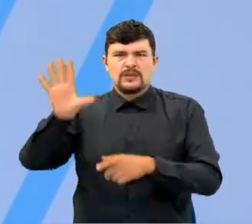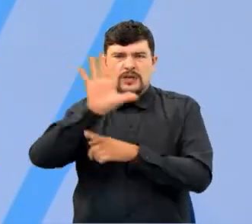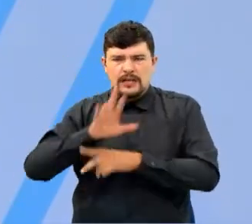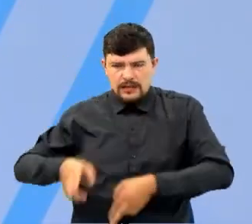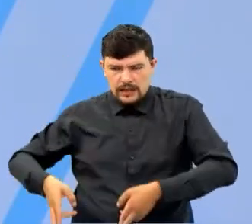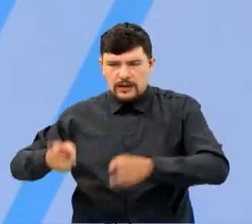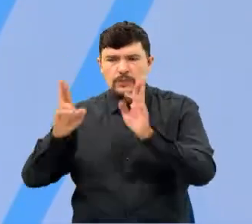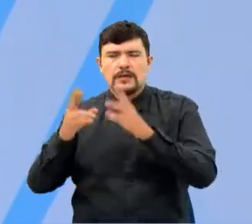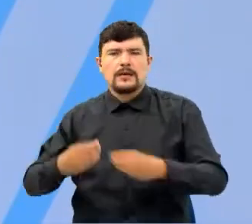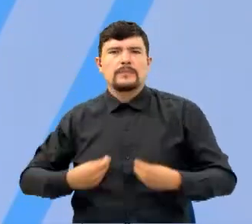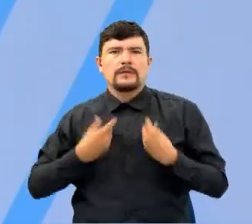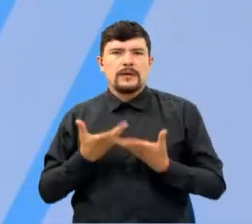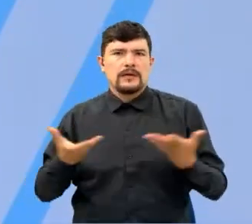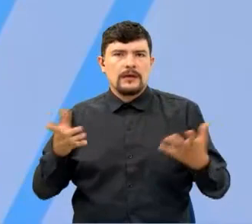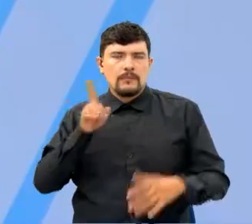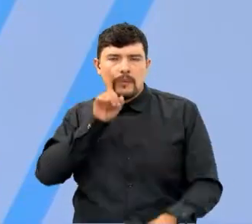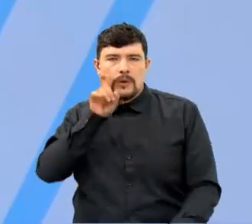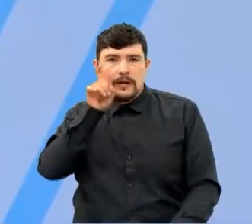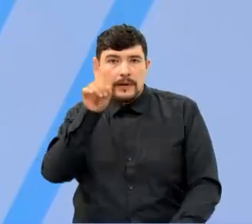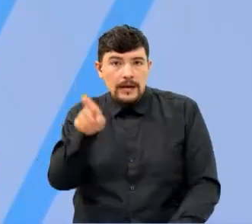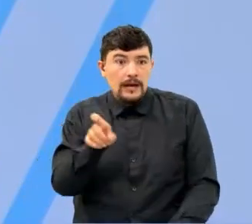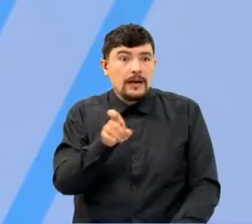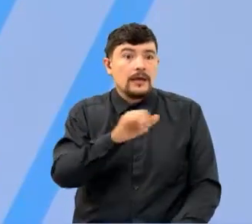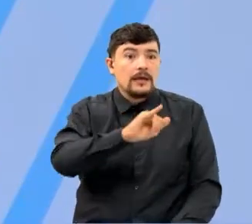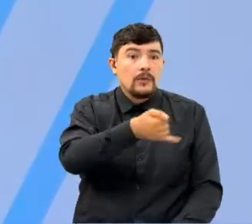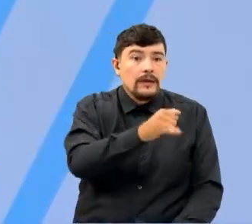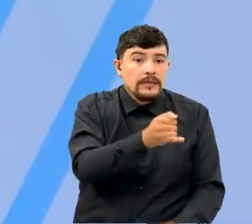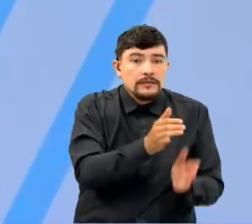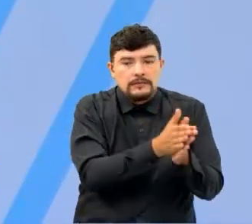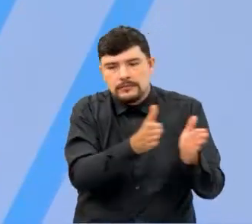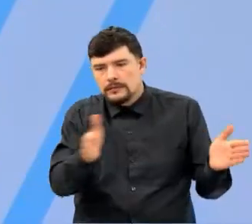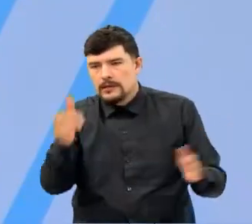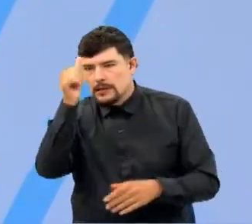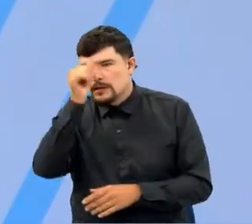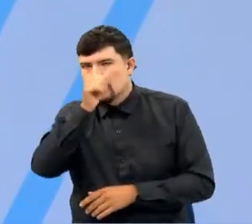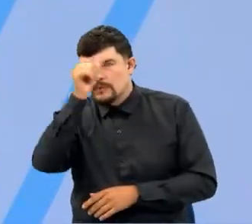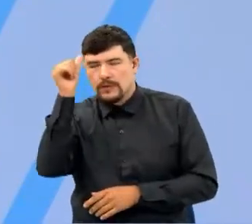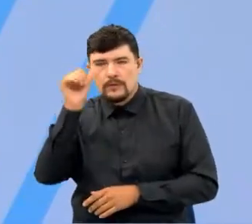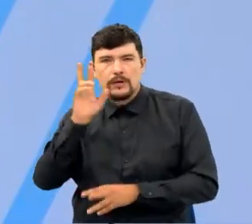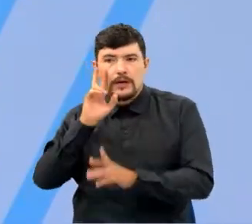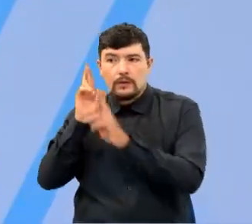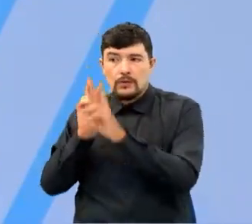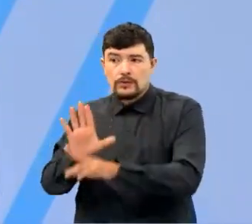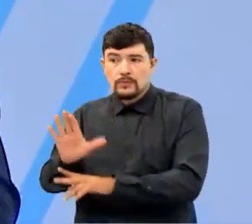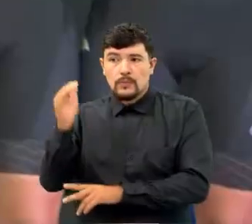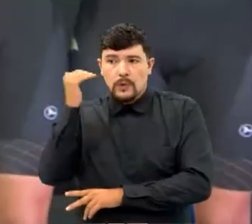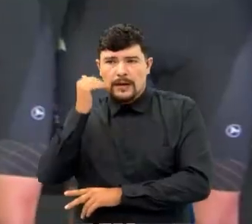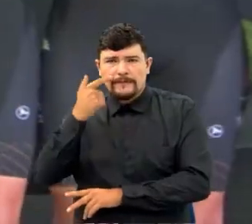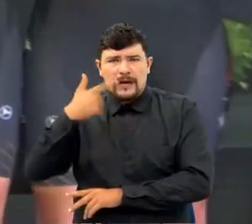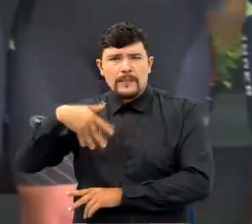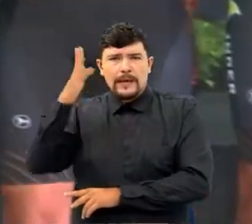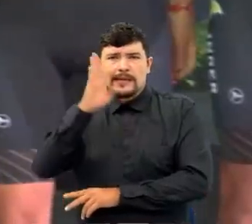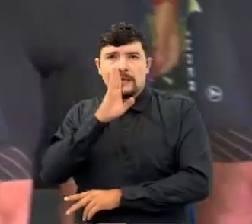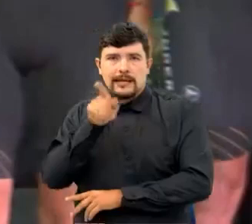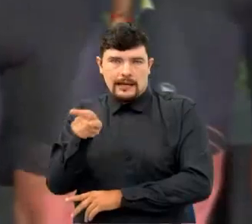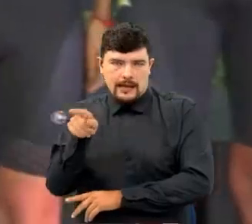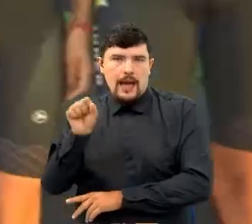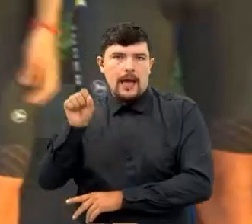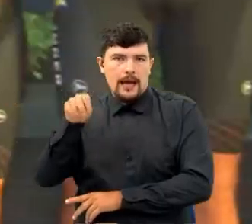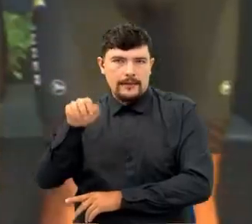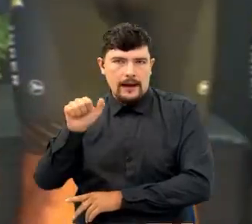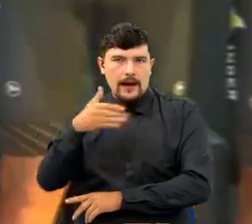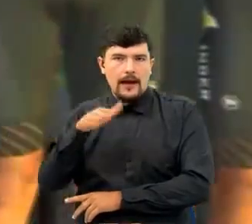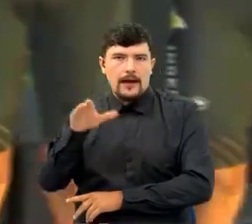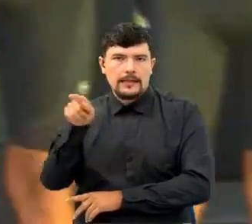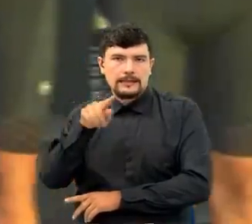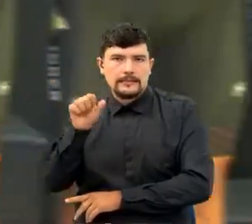Bucaramanga desde el jueves hasta el próximo domingo. Por las damas se destaca Ana Cristina Sanabria. Santander estará presente con